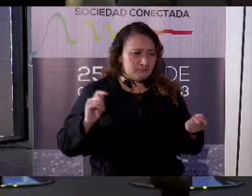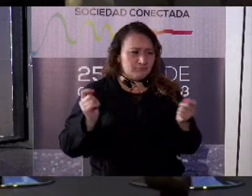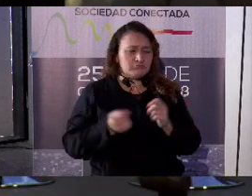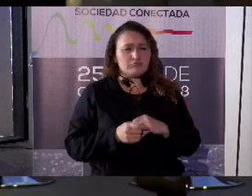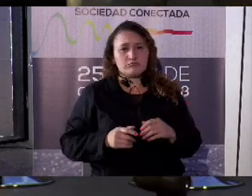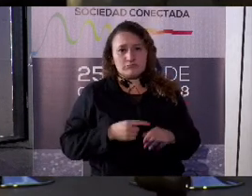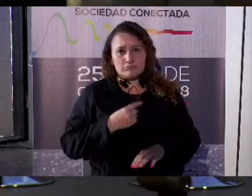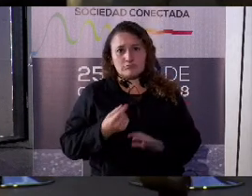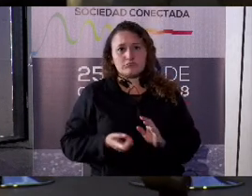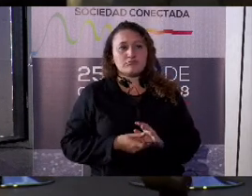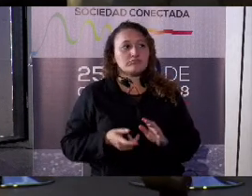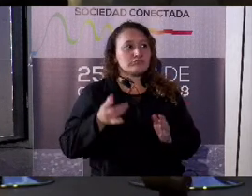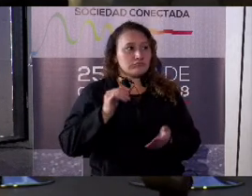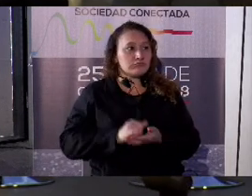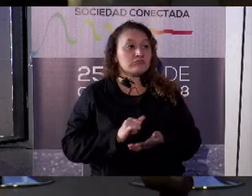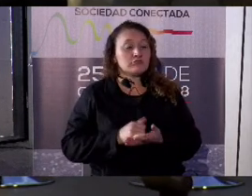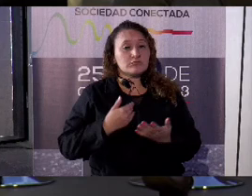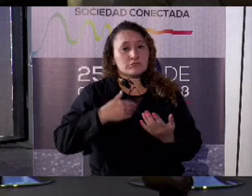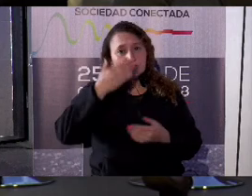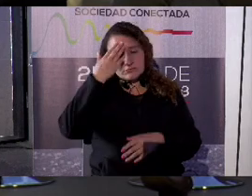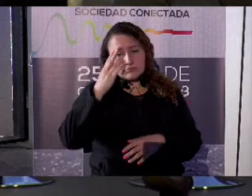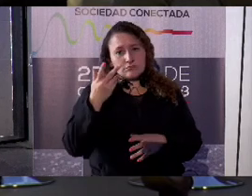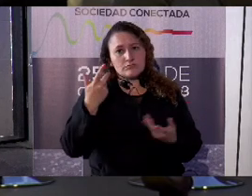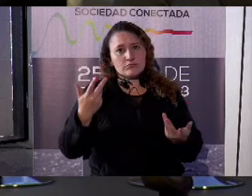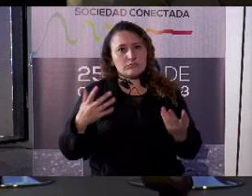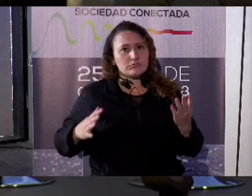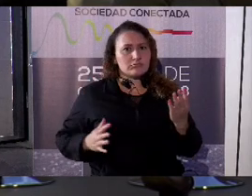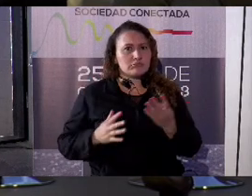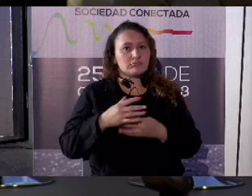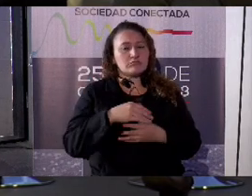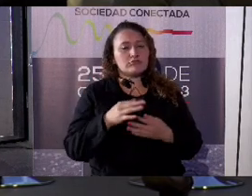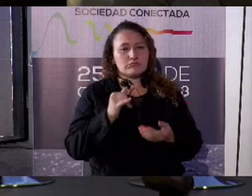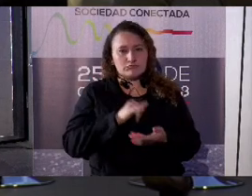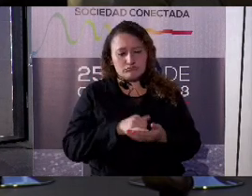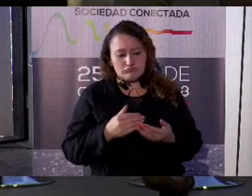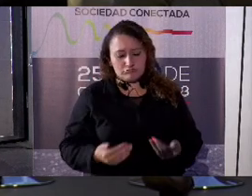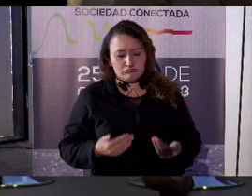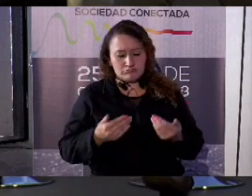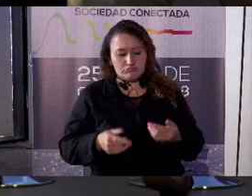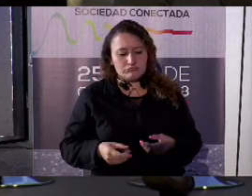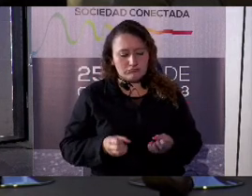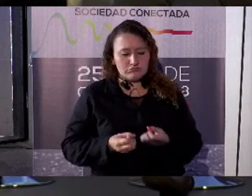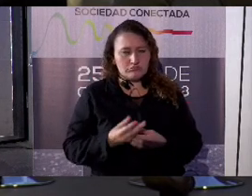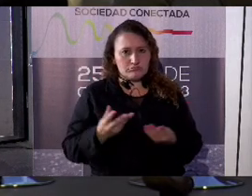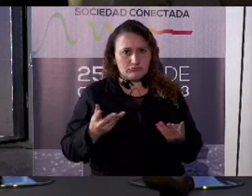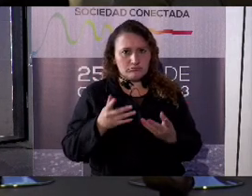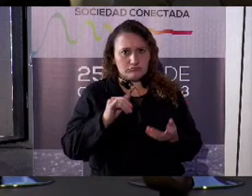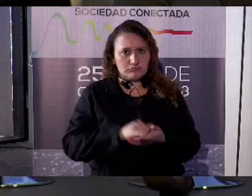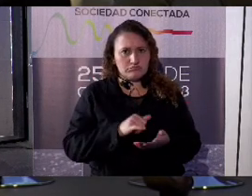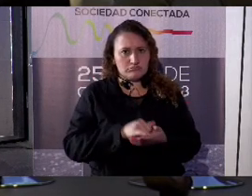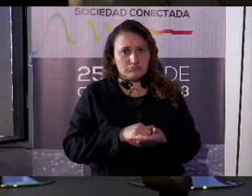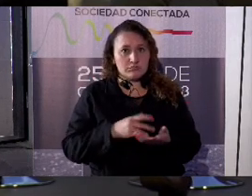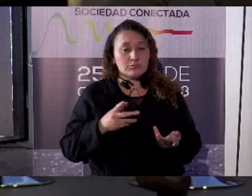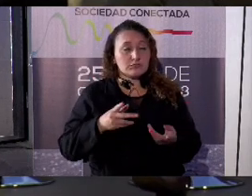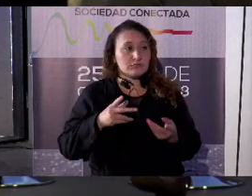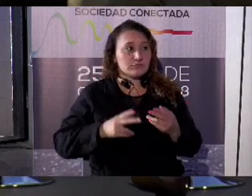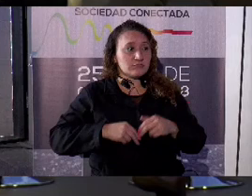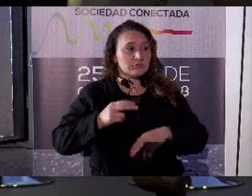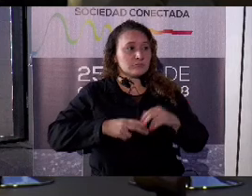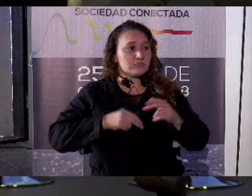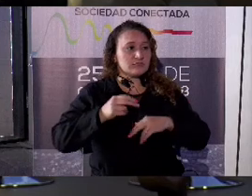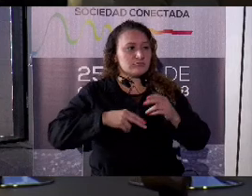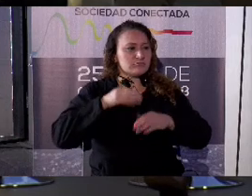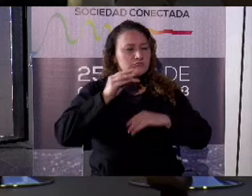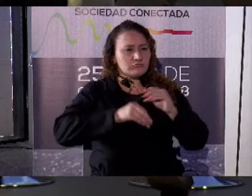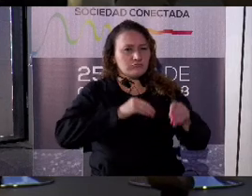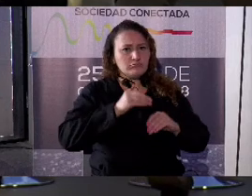Que diferentes actores al ser una plataforma transversal se pueden beneficiar y pueden contribuir para construir casos de uso